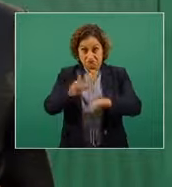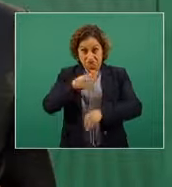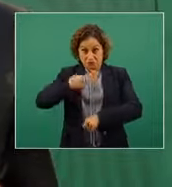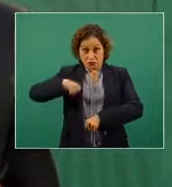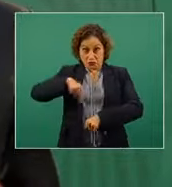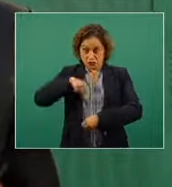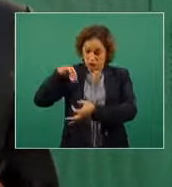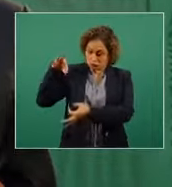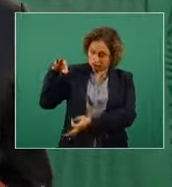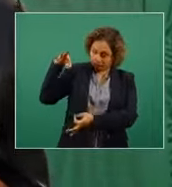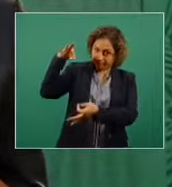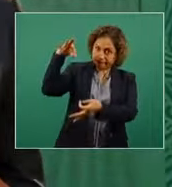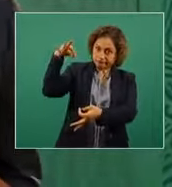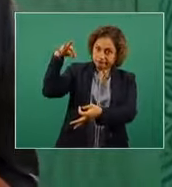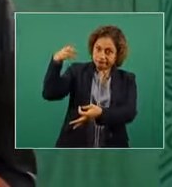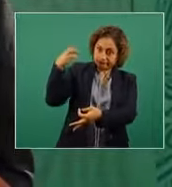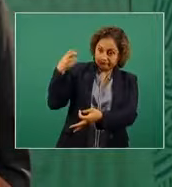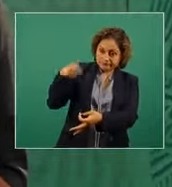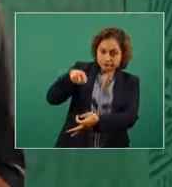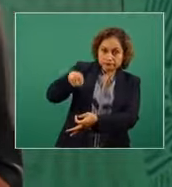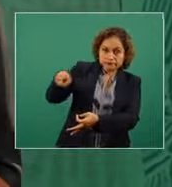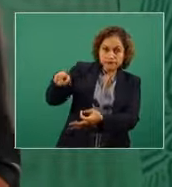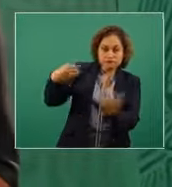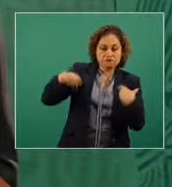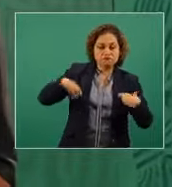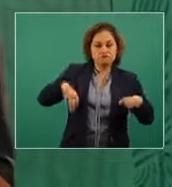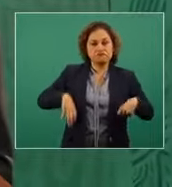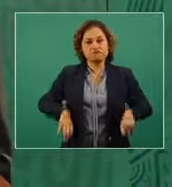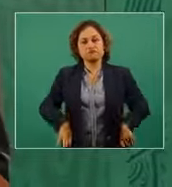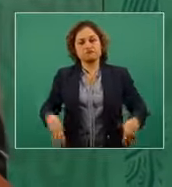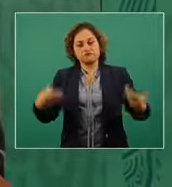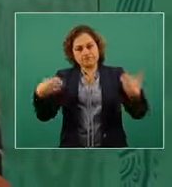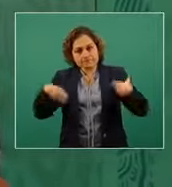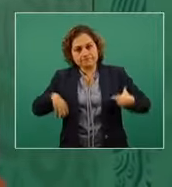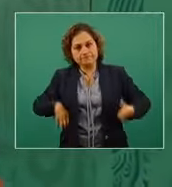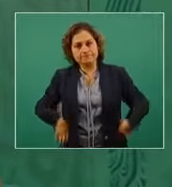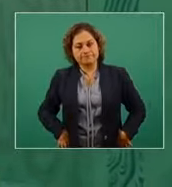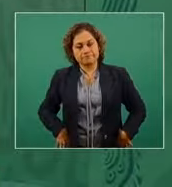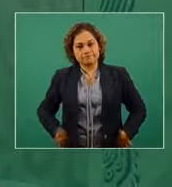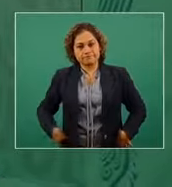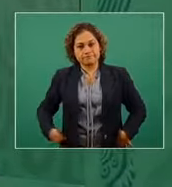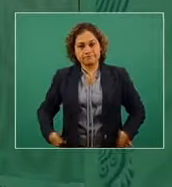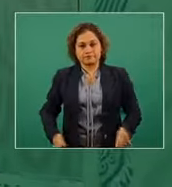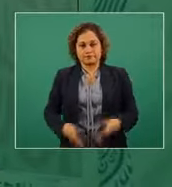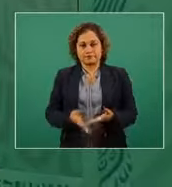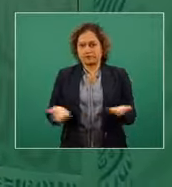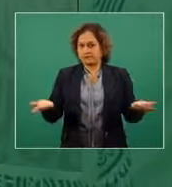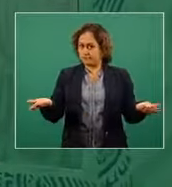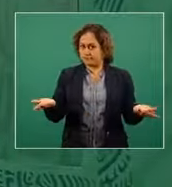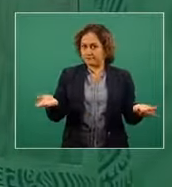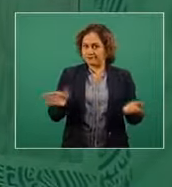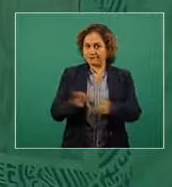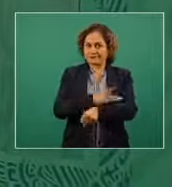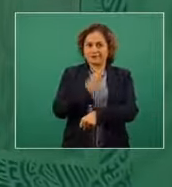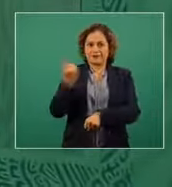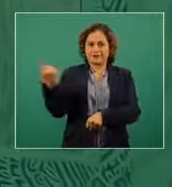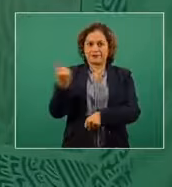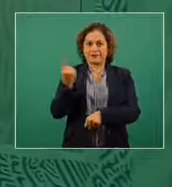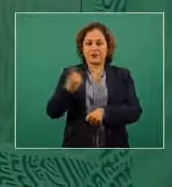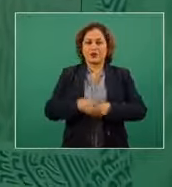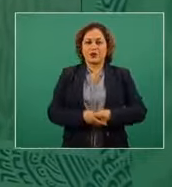lo que se han llevado. Porque es lo